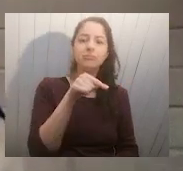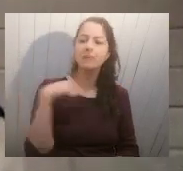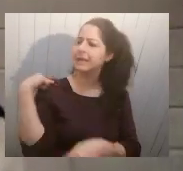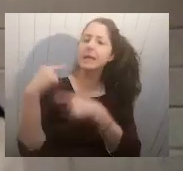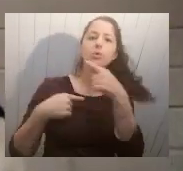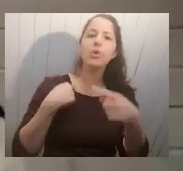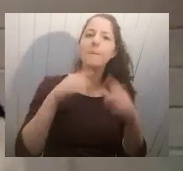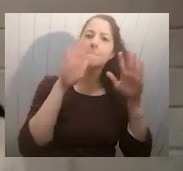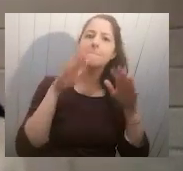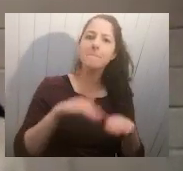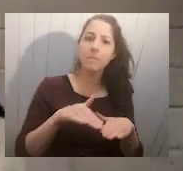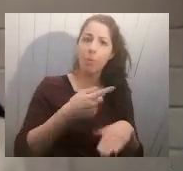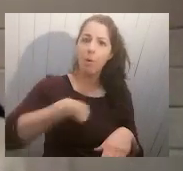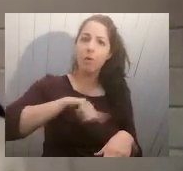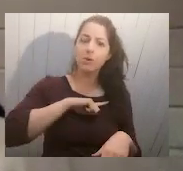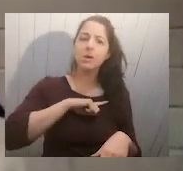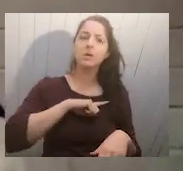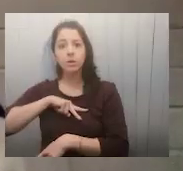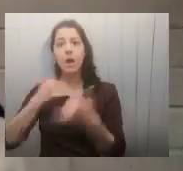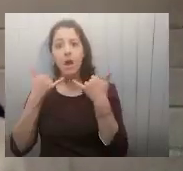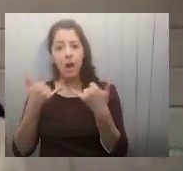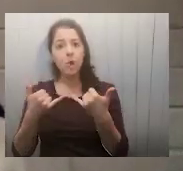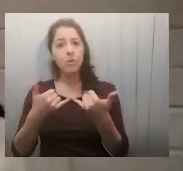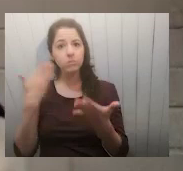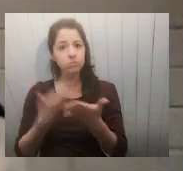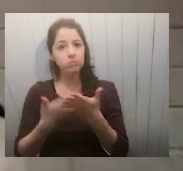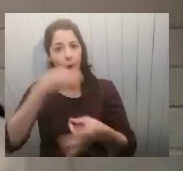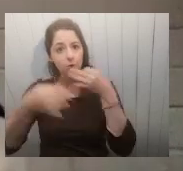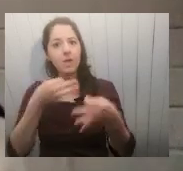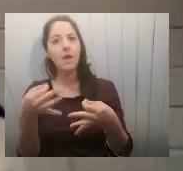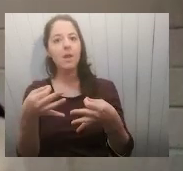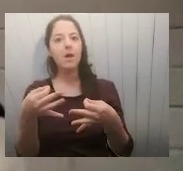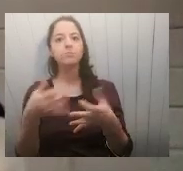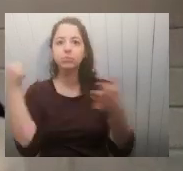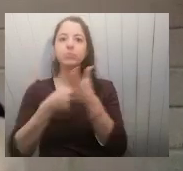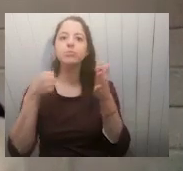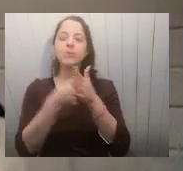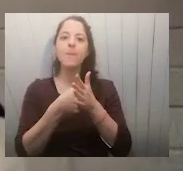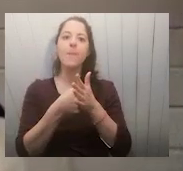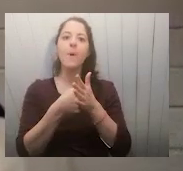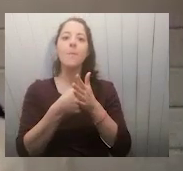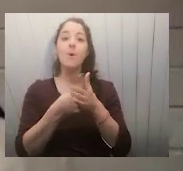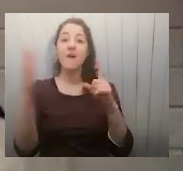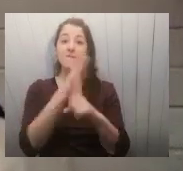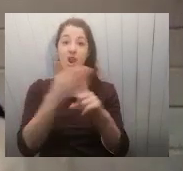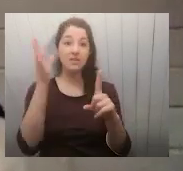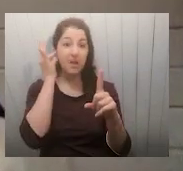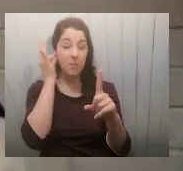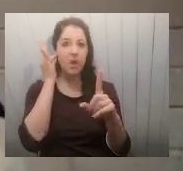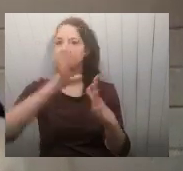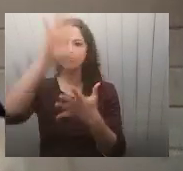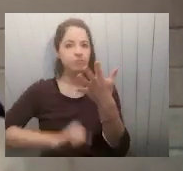contarla. Luchamos por la erradicación absoluta de la violencia y discriminación hacia las mujeres, lesbianas, personas trans, travestis, no